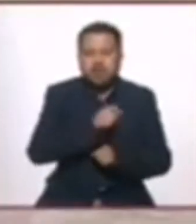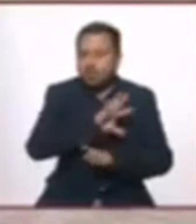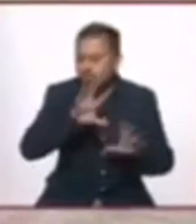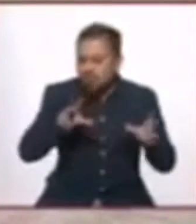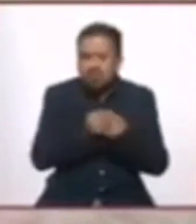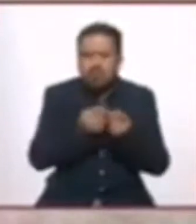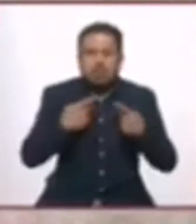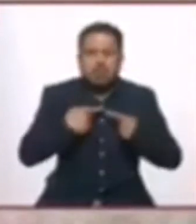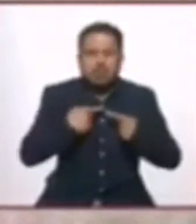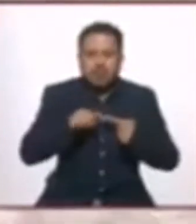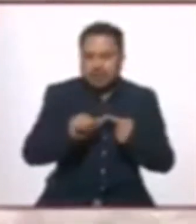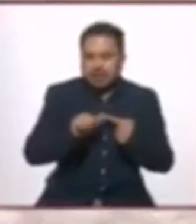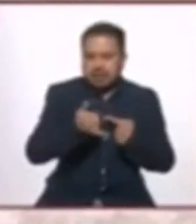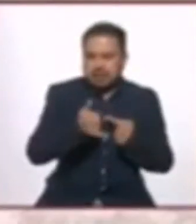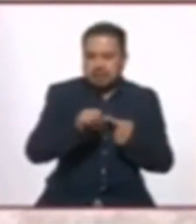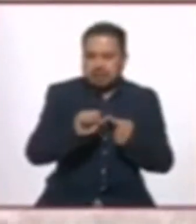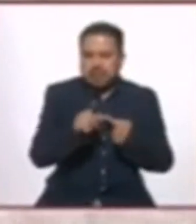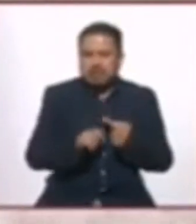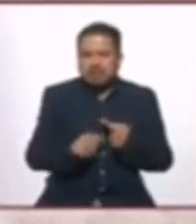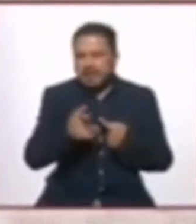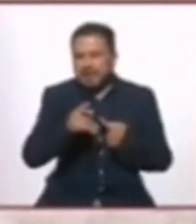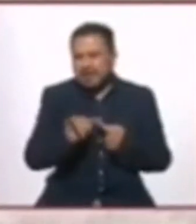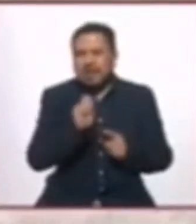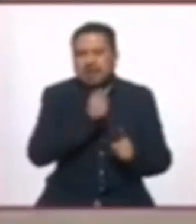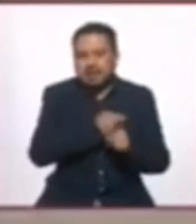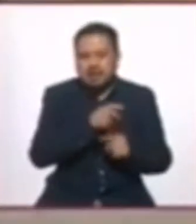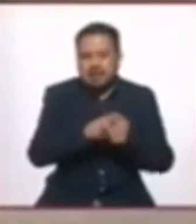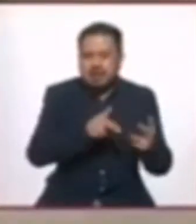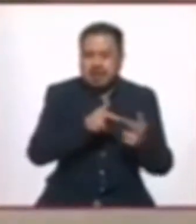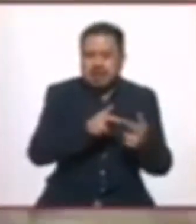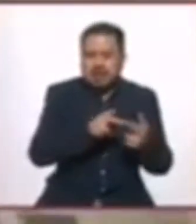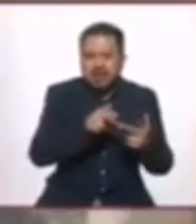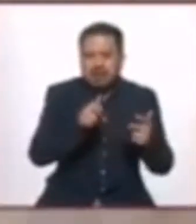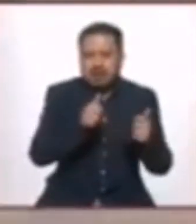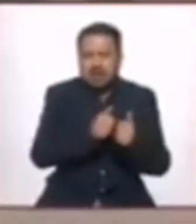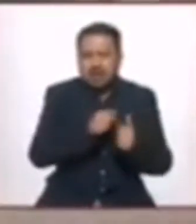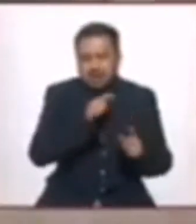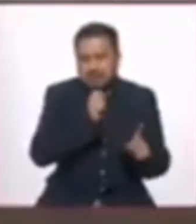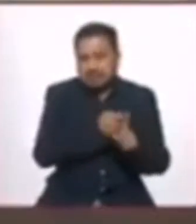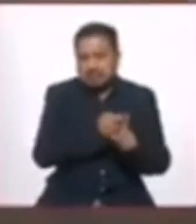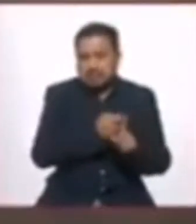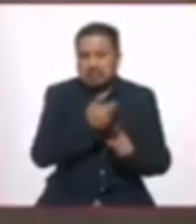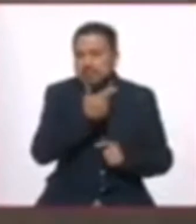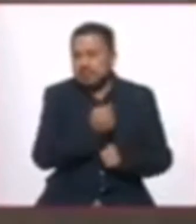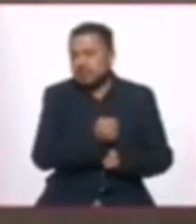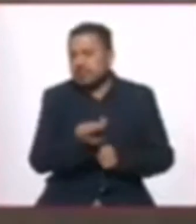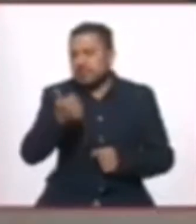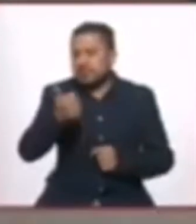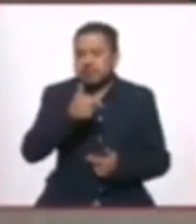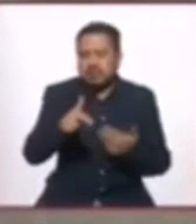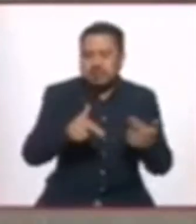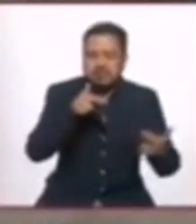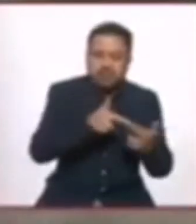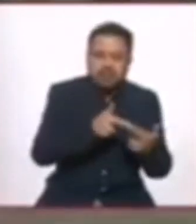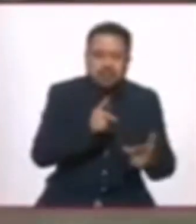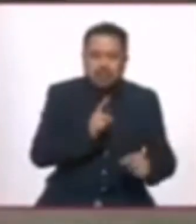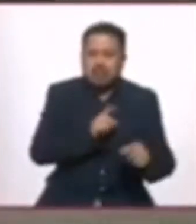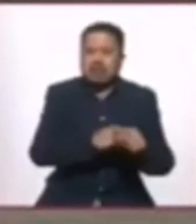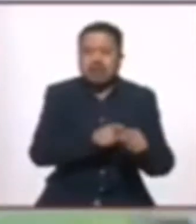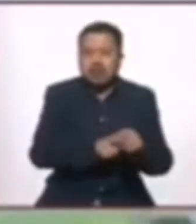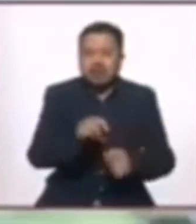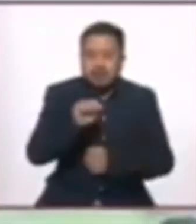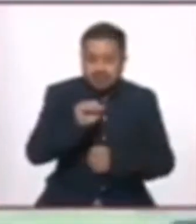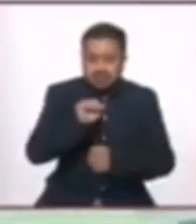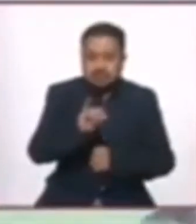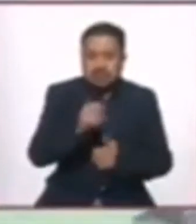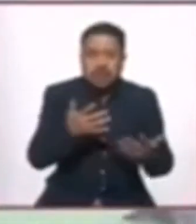territorios ocupados de Azerbaiyán. Son región de Nagorno-Karabaj de Azerbaiyán y 7 otras regiones adyacentes.